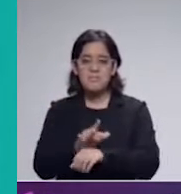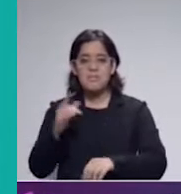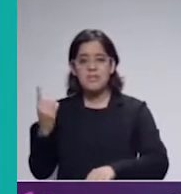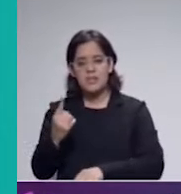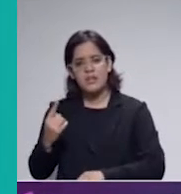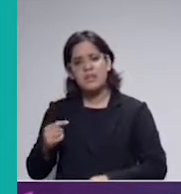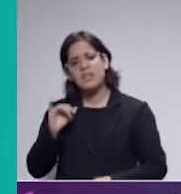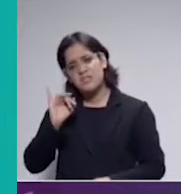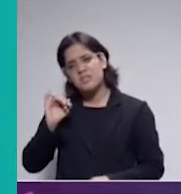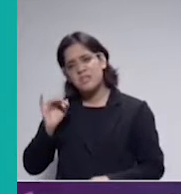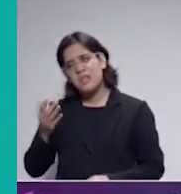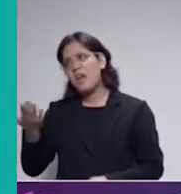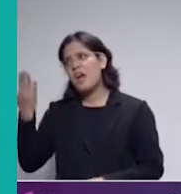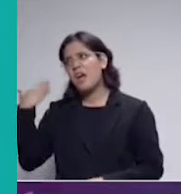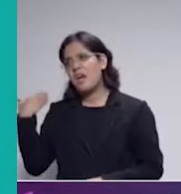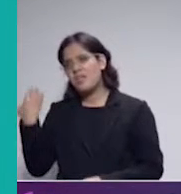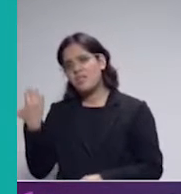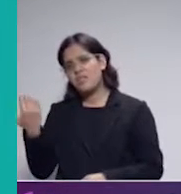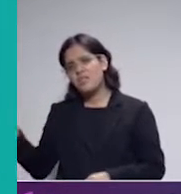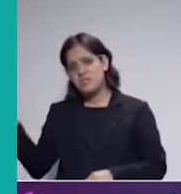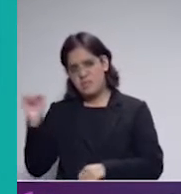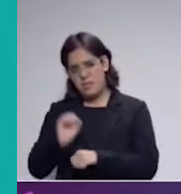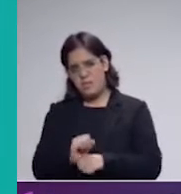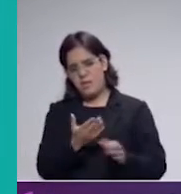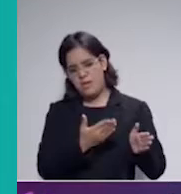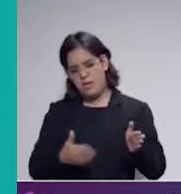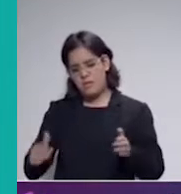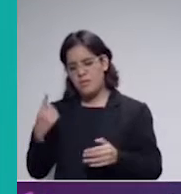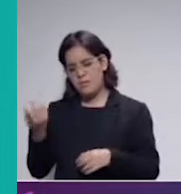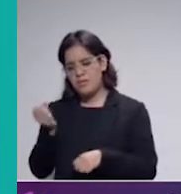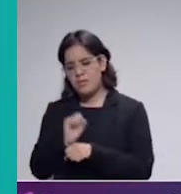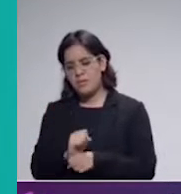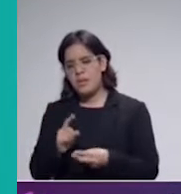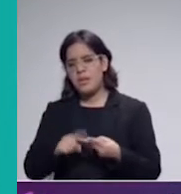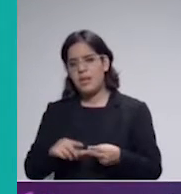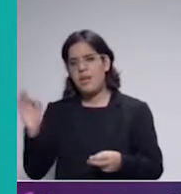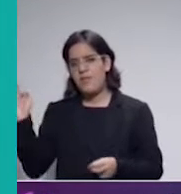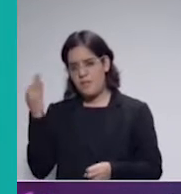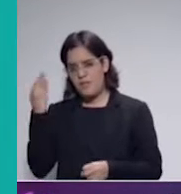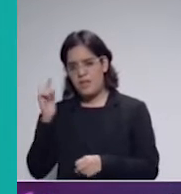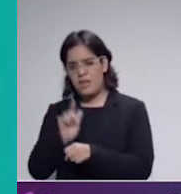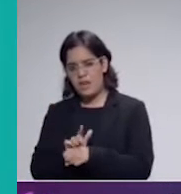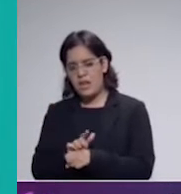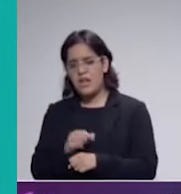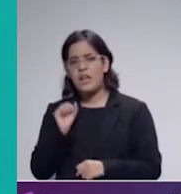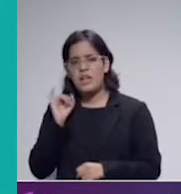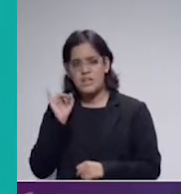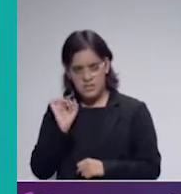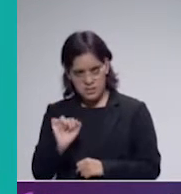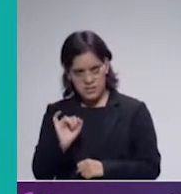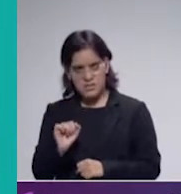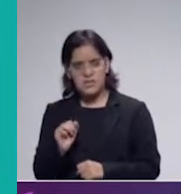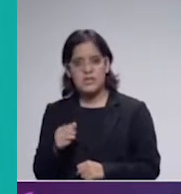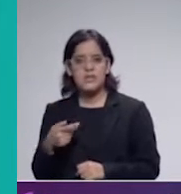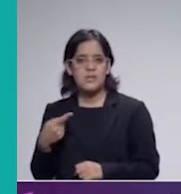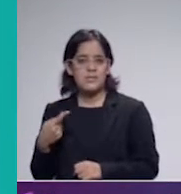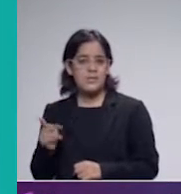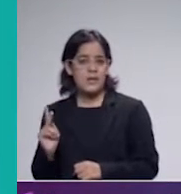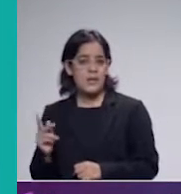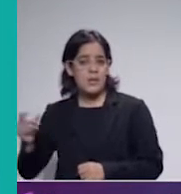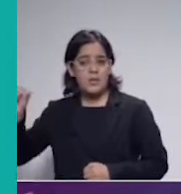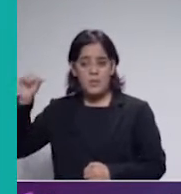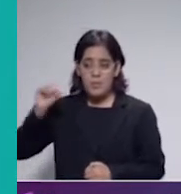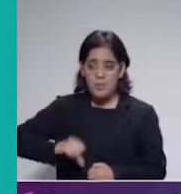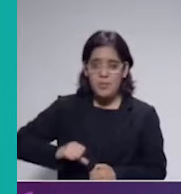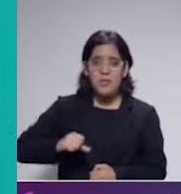la semana, ni era nacional, era federal, y bueno, y sí era de transparencia, evidentemente, en ese sentido. Hoy ellos